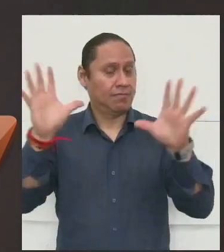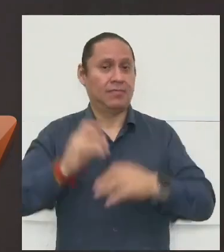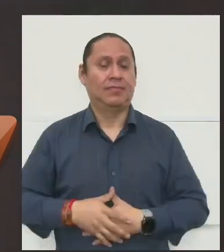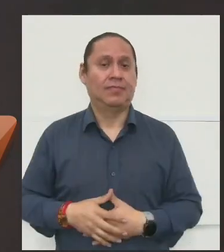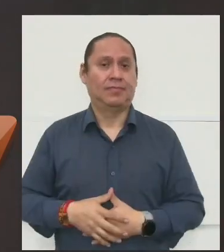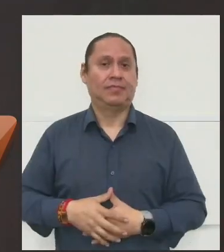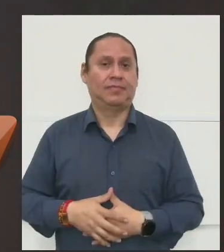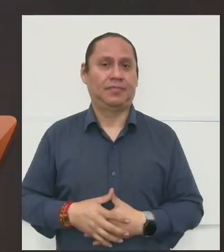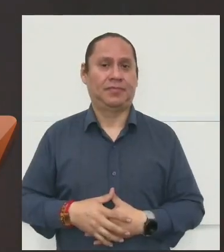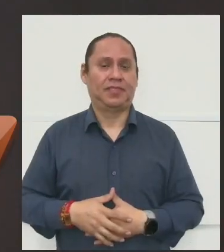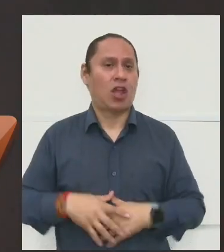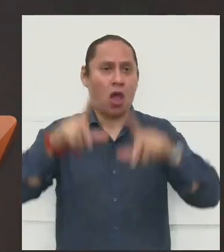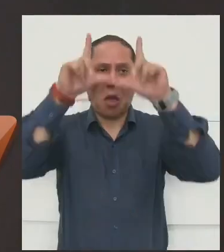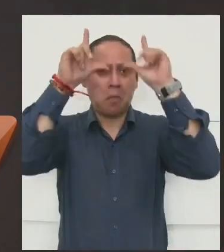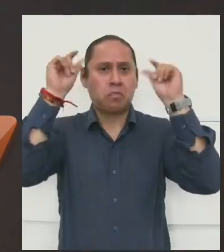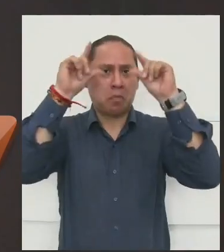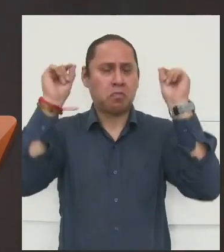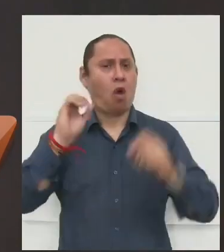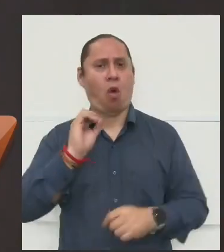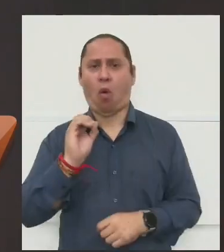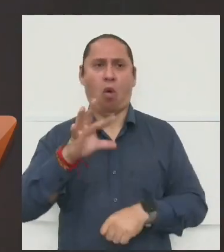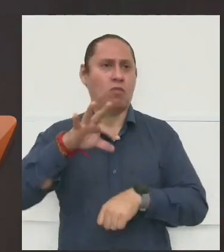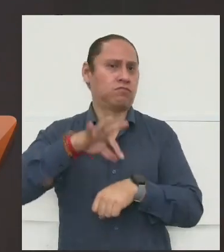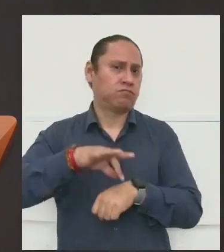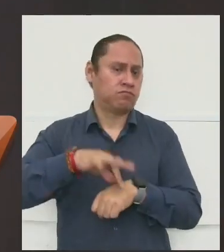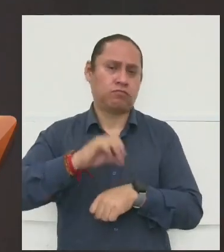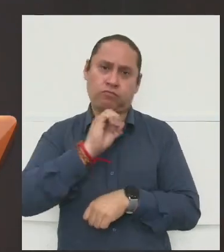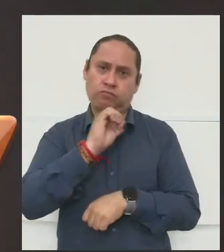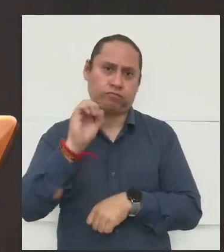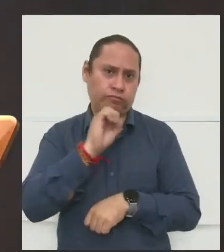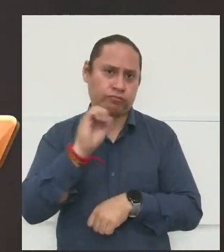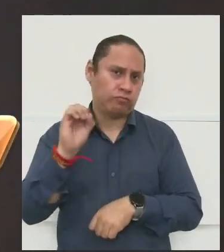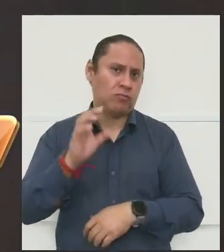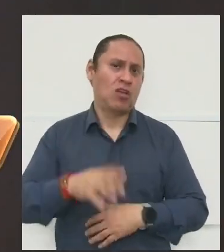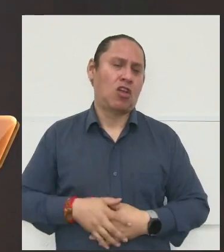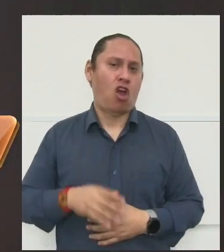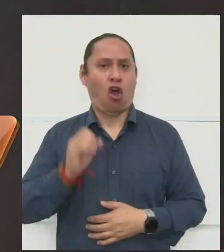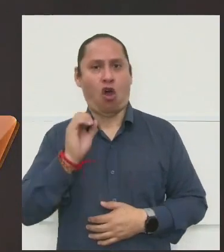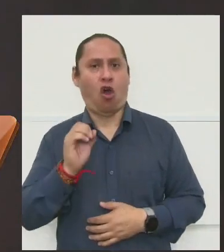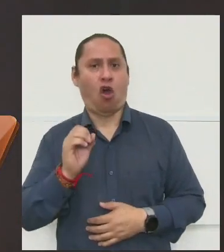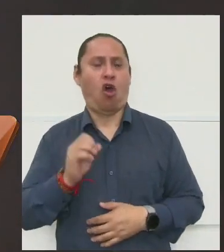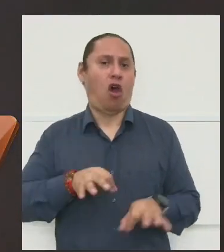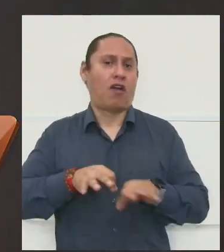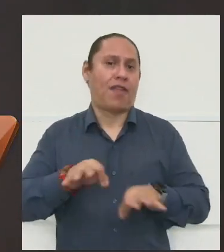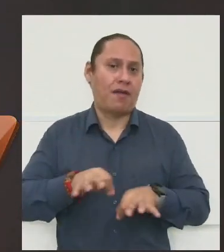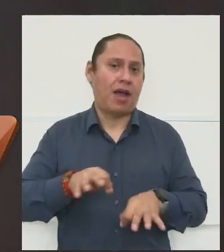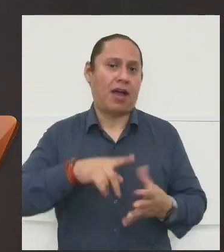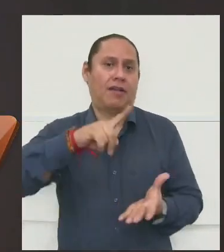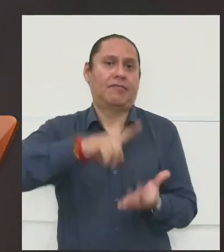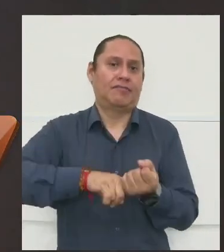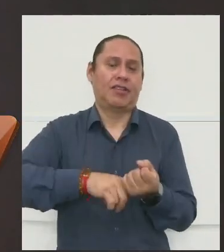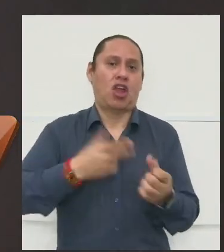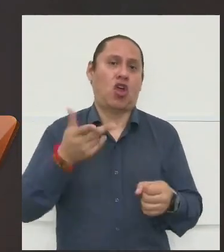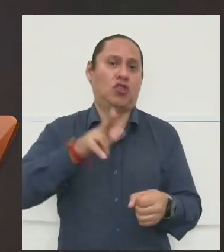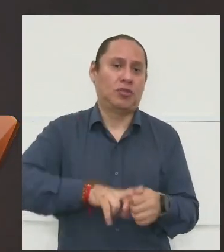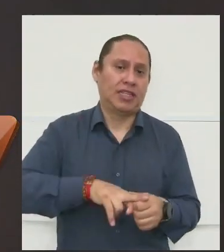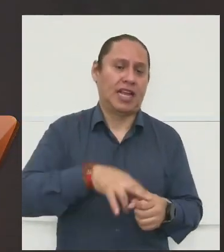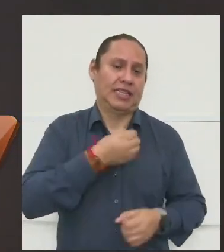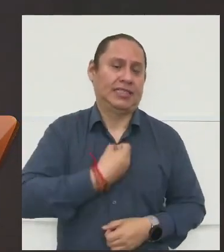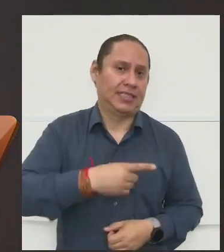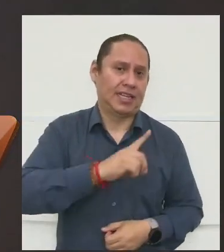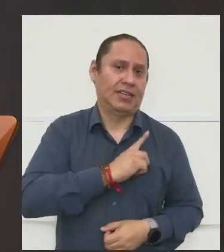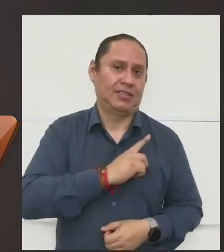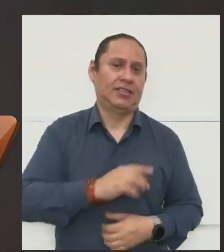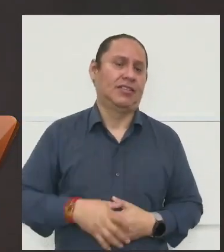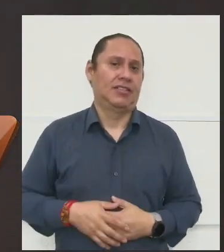son enfermeras no son médicas y no son personal de las instituciones que garantizan salud